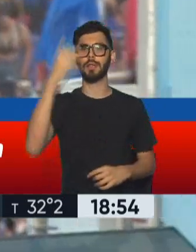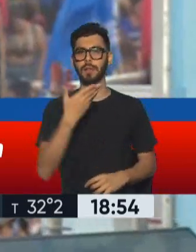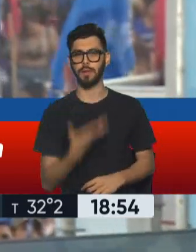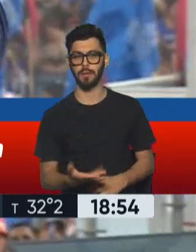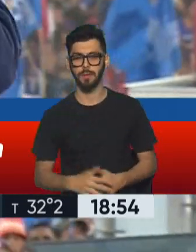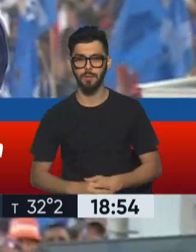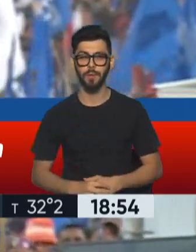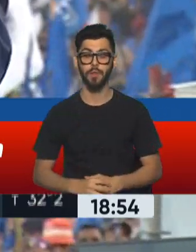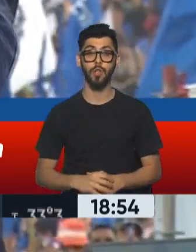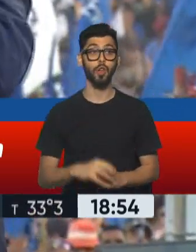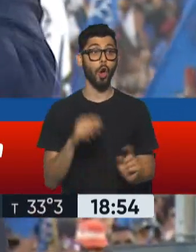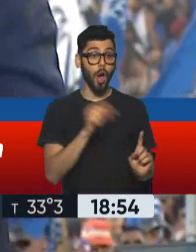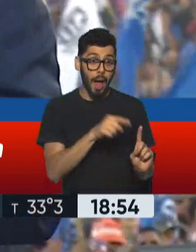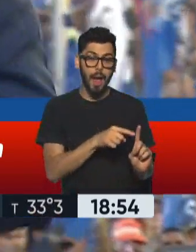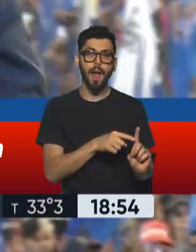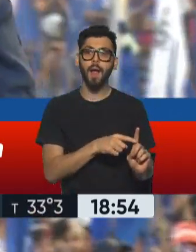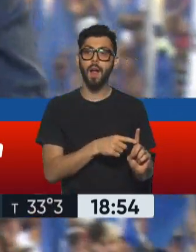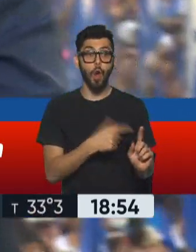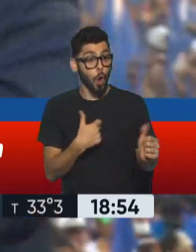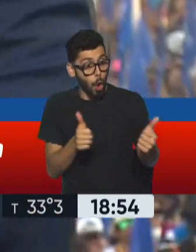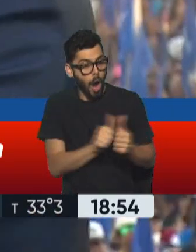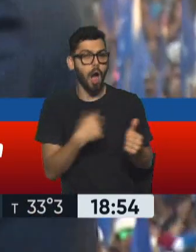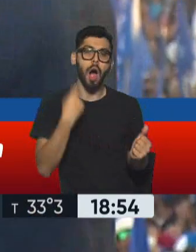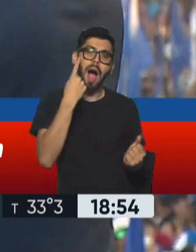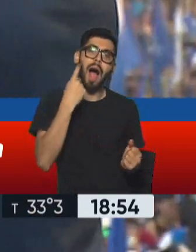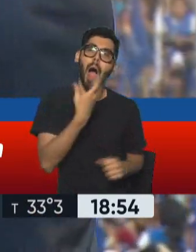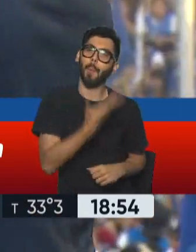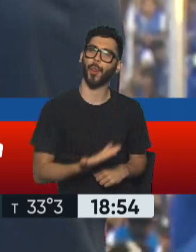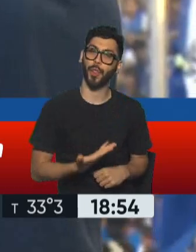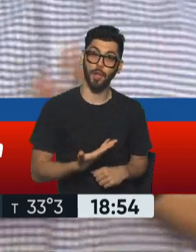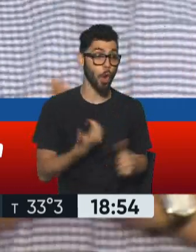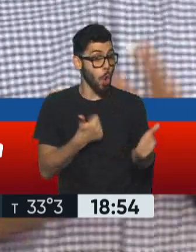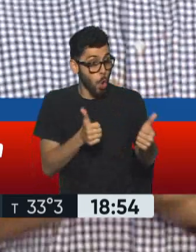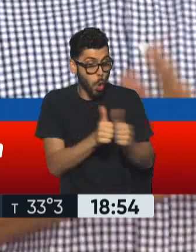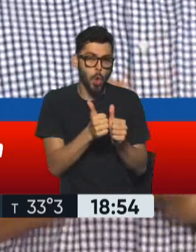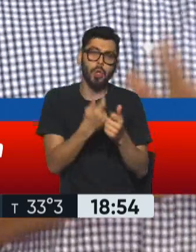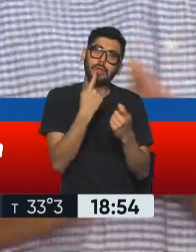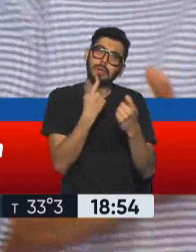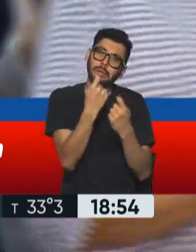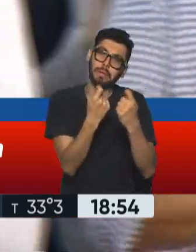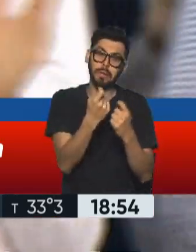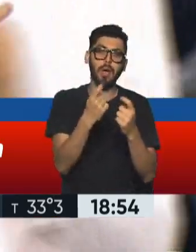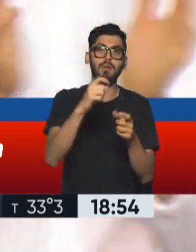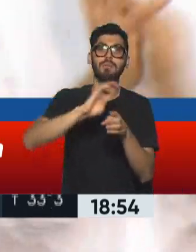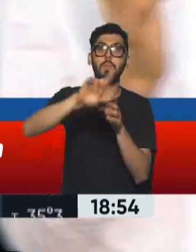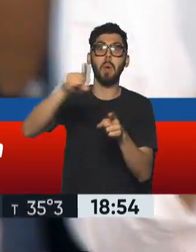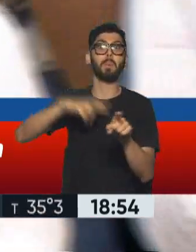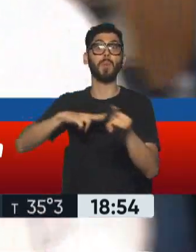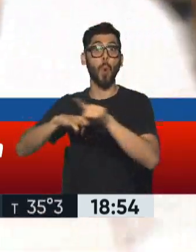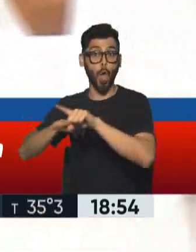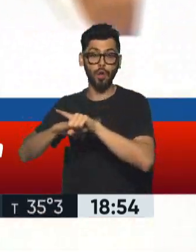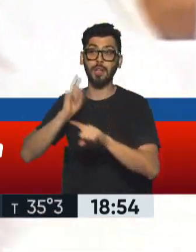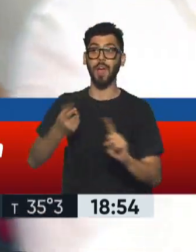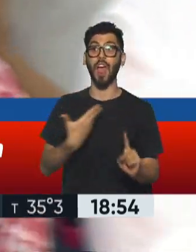lado aprendí cómo se hacen estas cosas, porque a su lado negocié con los acreedores privados y a su lado negocié con el